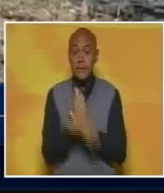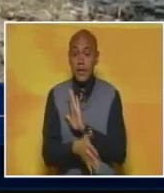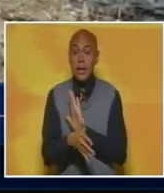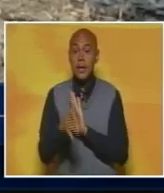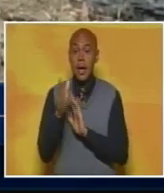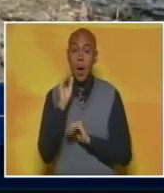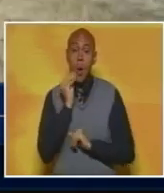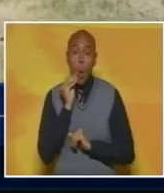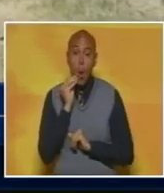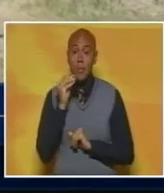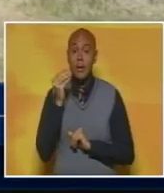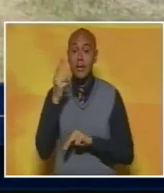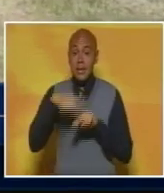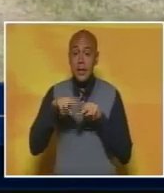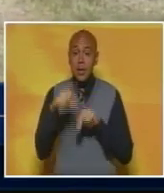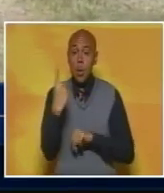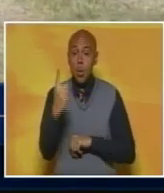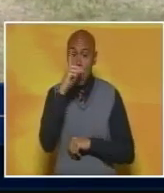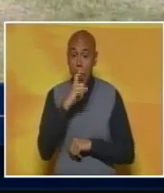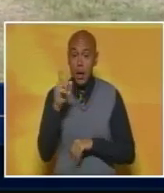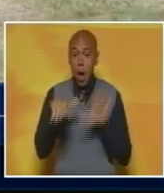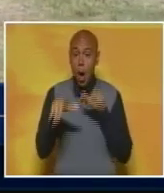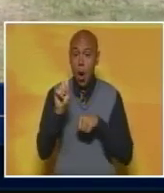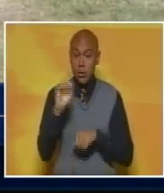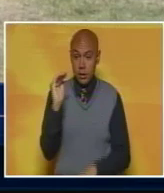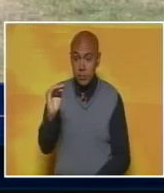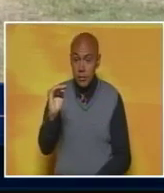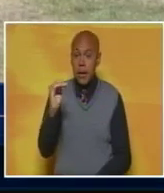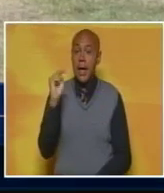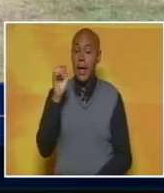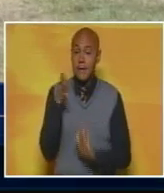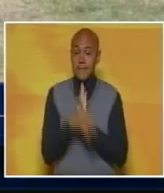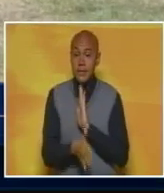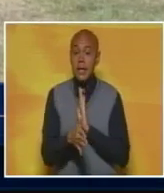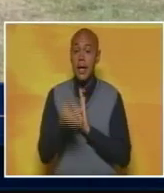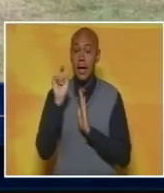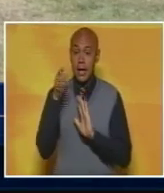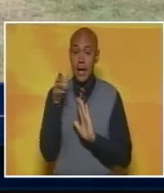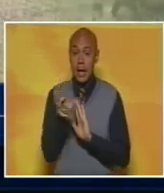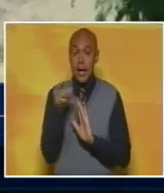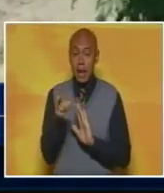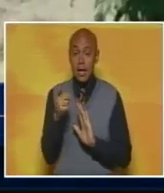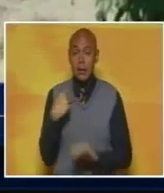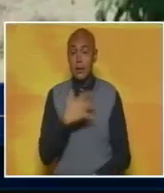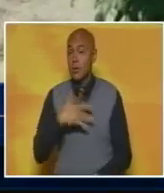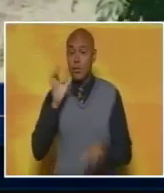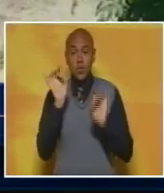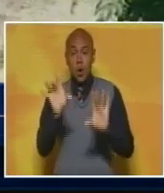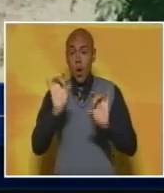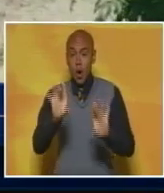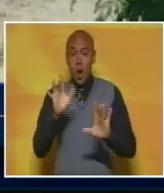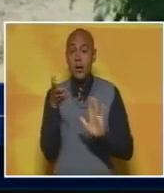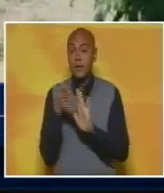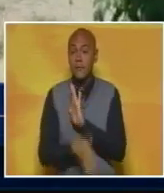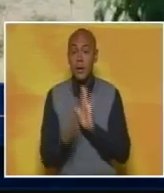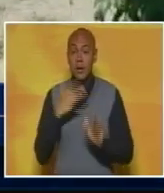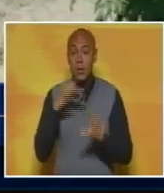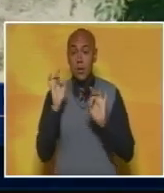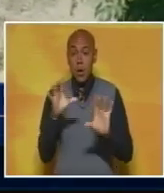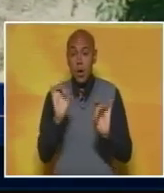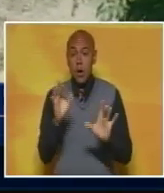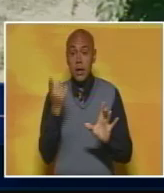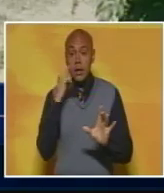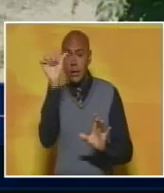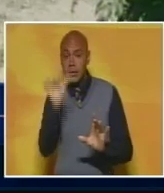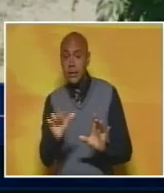son adolescentes y un niño de 11 años. Estamos, esta situación lamentable, tratando de establecer